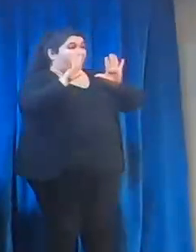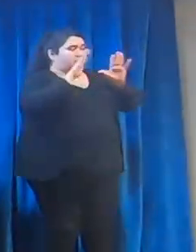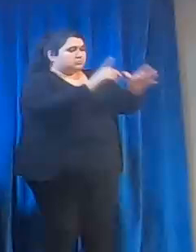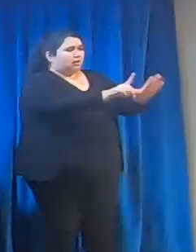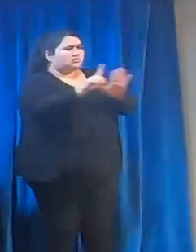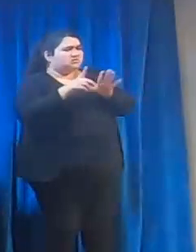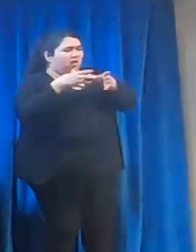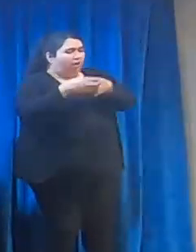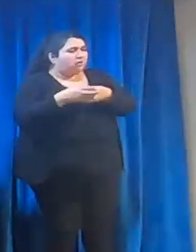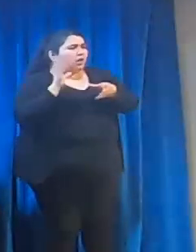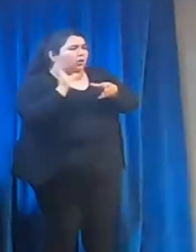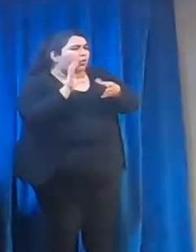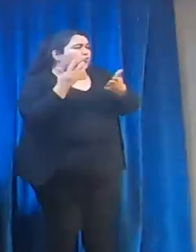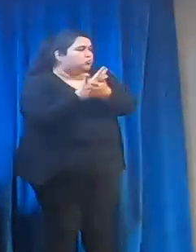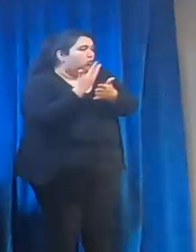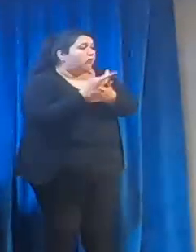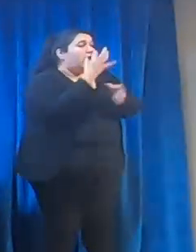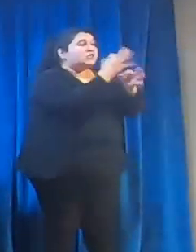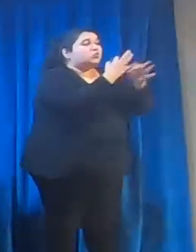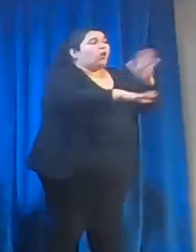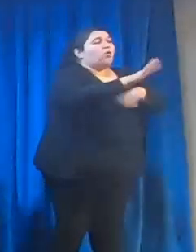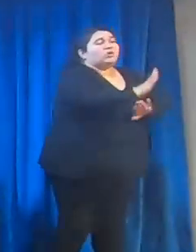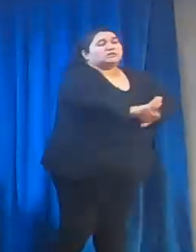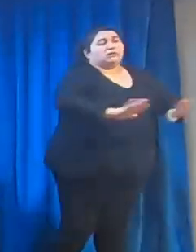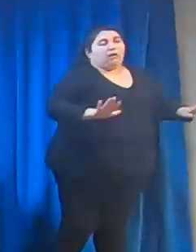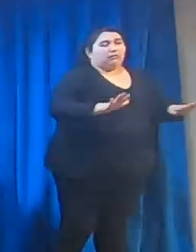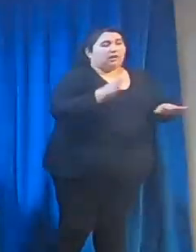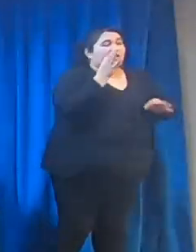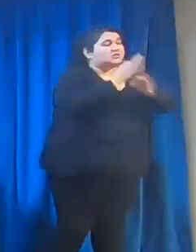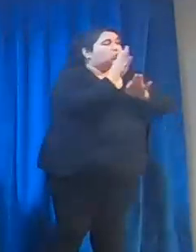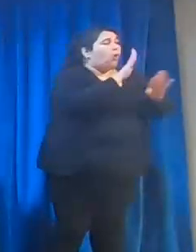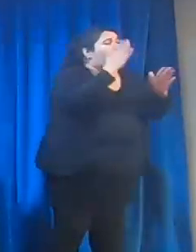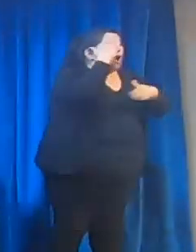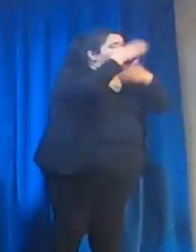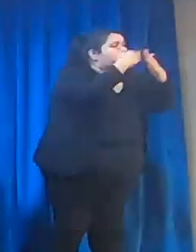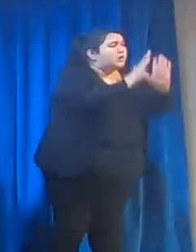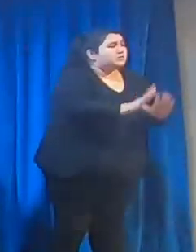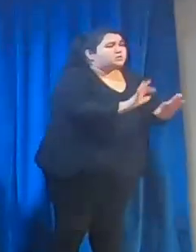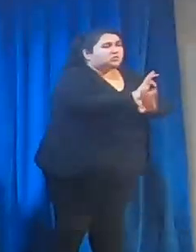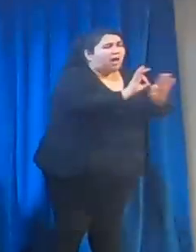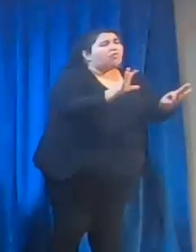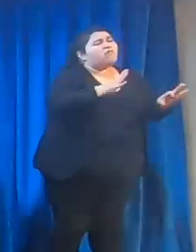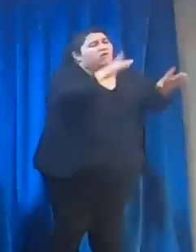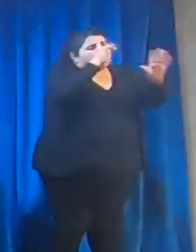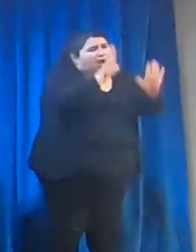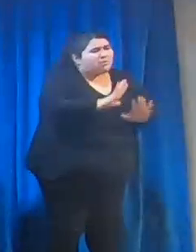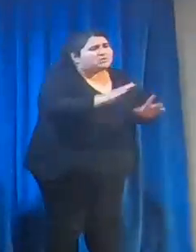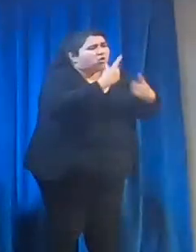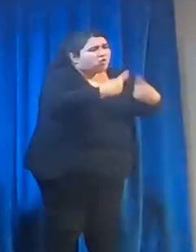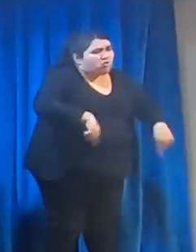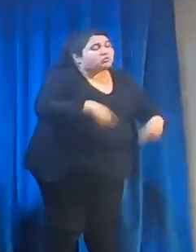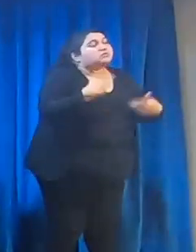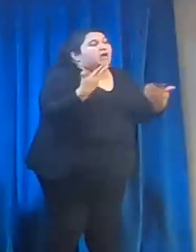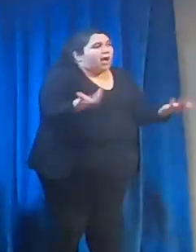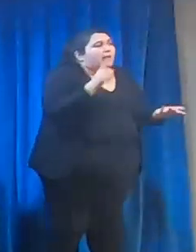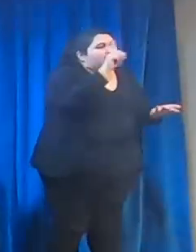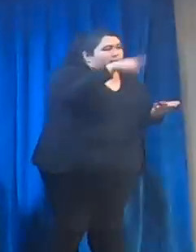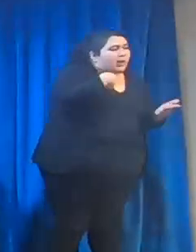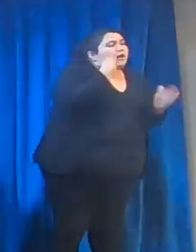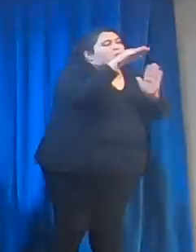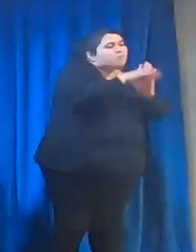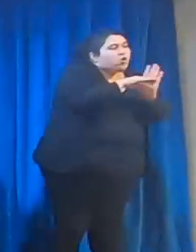bullying y las escuelas no hacen nada. Las escuelas no están capacitadas, hace falta capacitación, y ahí aparecen los que venden programas